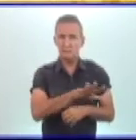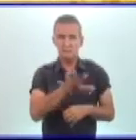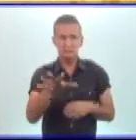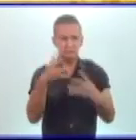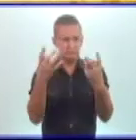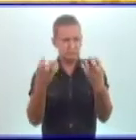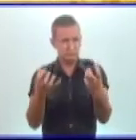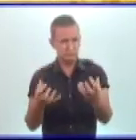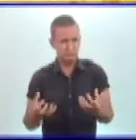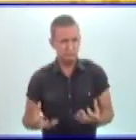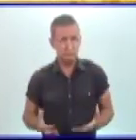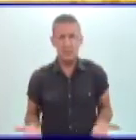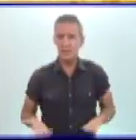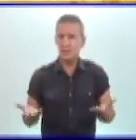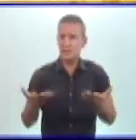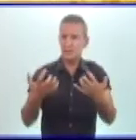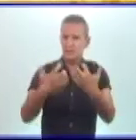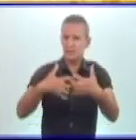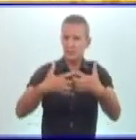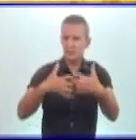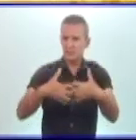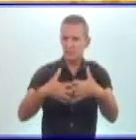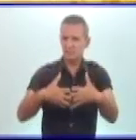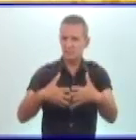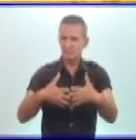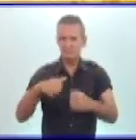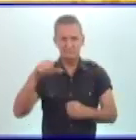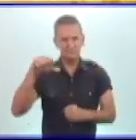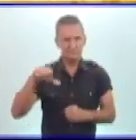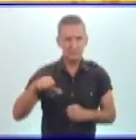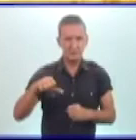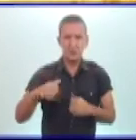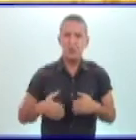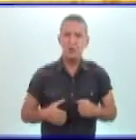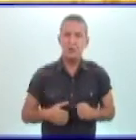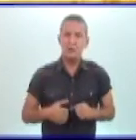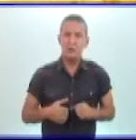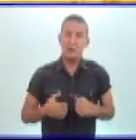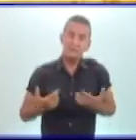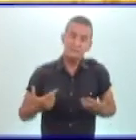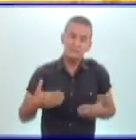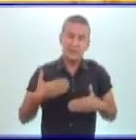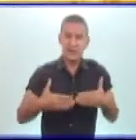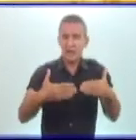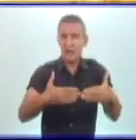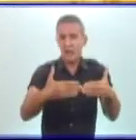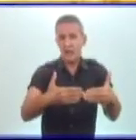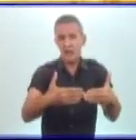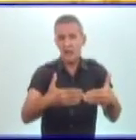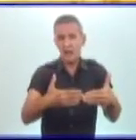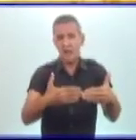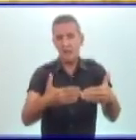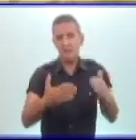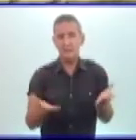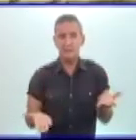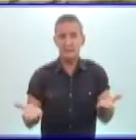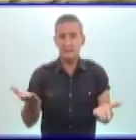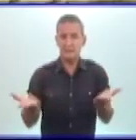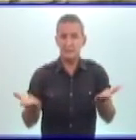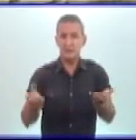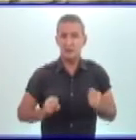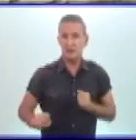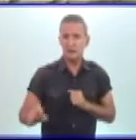desarrollo industrial fue contraproducente con todo el avance o la armonía que había logrado la sociedad con la